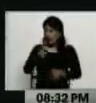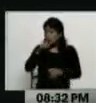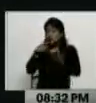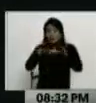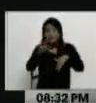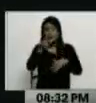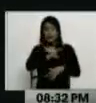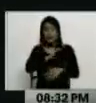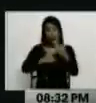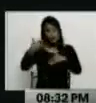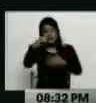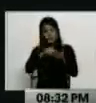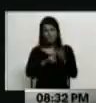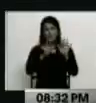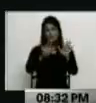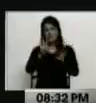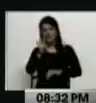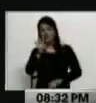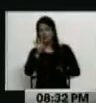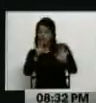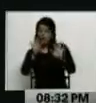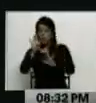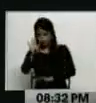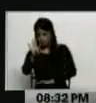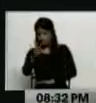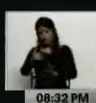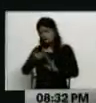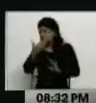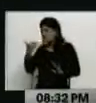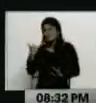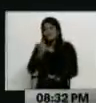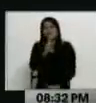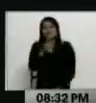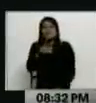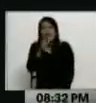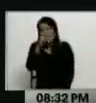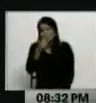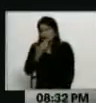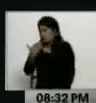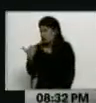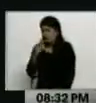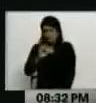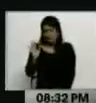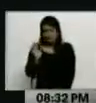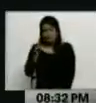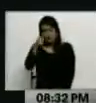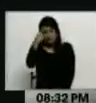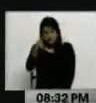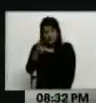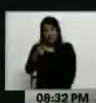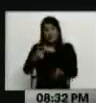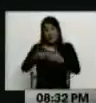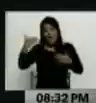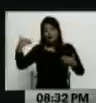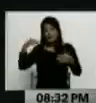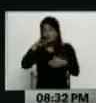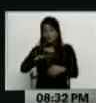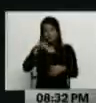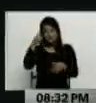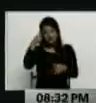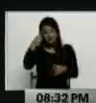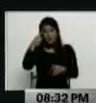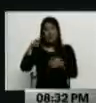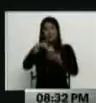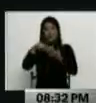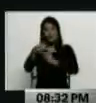escuchen 13 de enero de 1994 hace apenas 23 años lo que quedaba